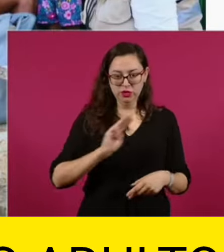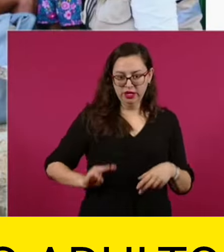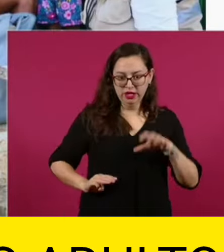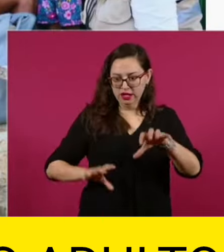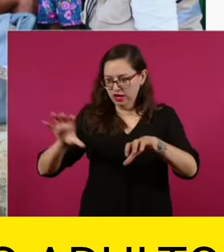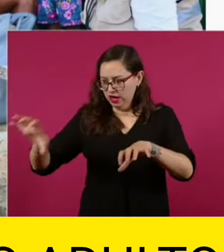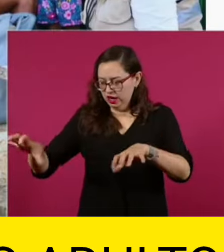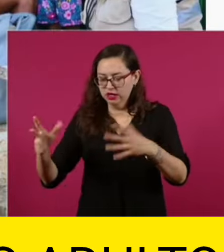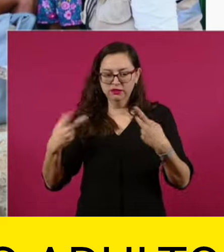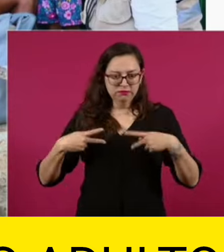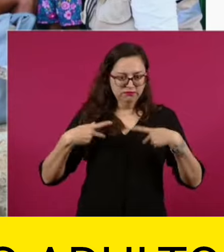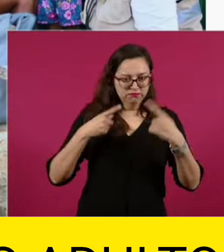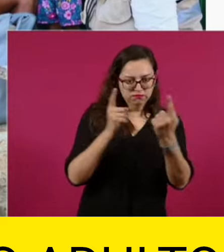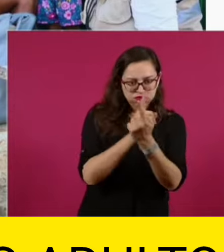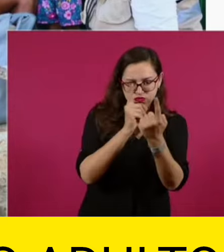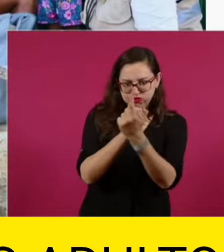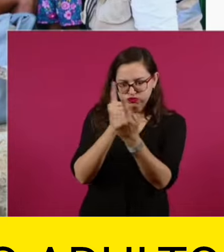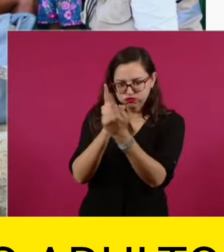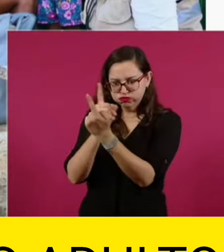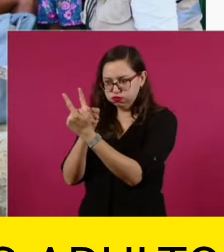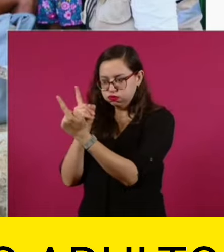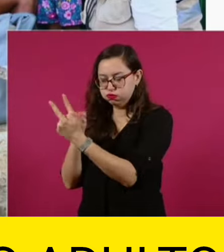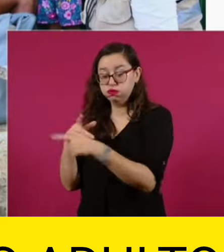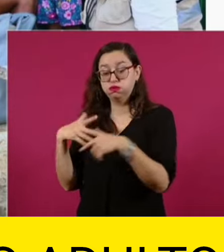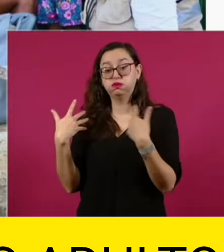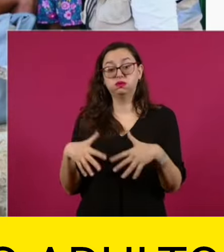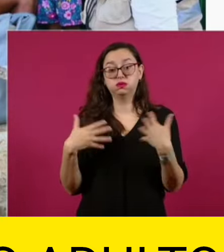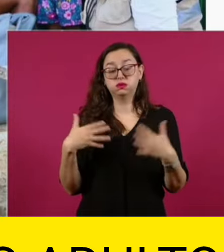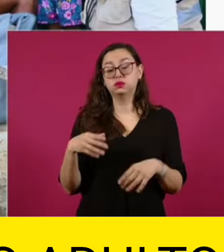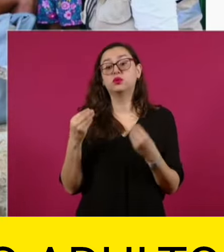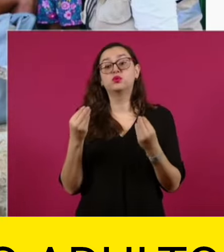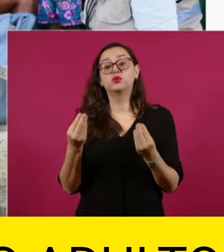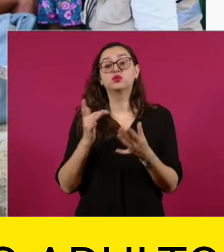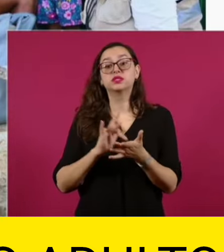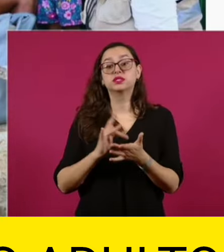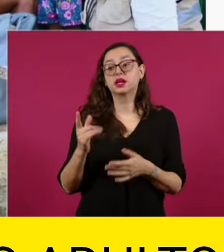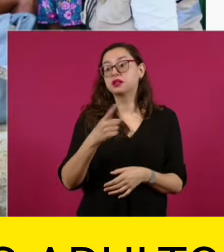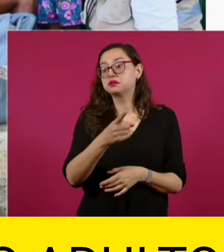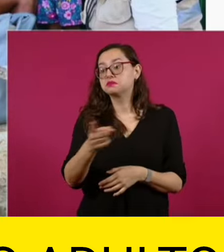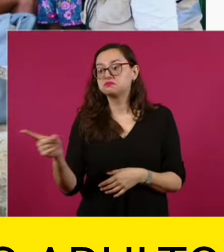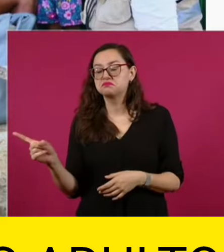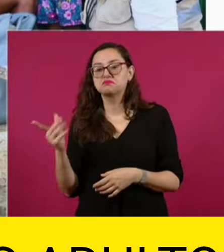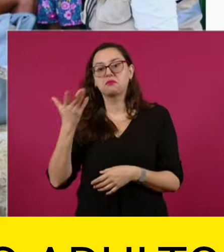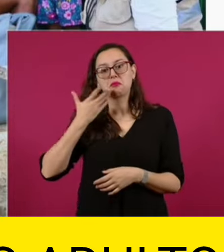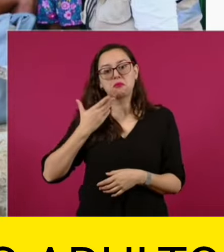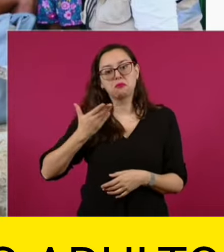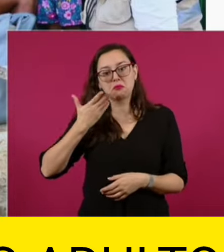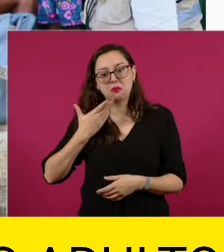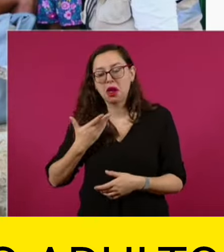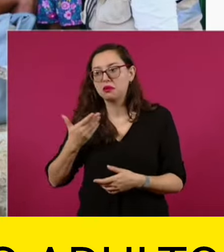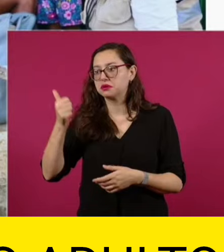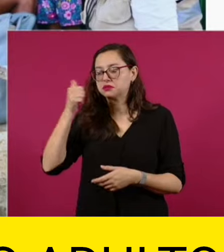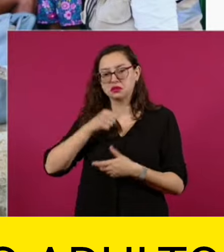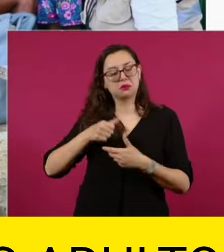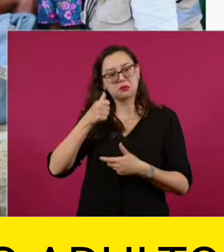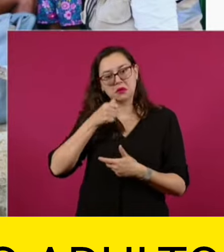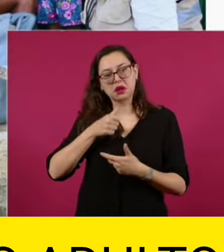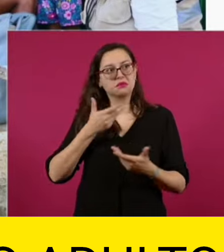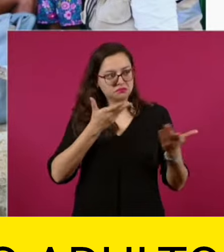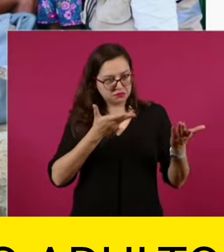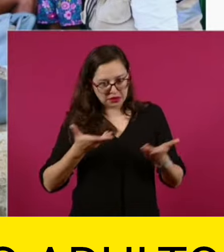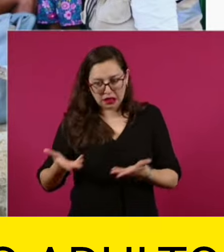muy cerca de la gente, y reiterar el agradecimiento a la gente de Acapulco que siempre nos ha abierto las puertas de su casa. Adelante,